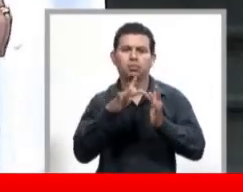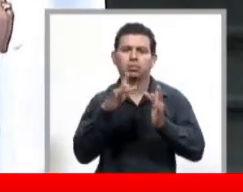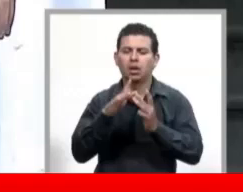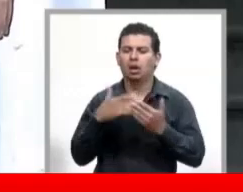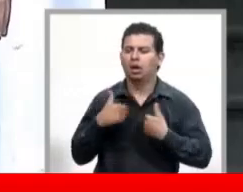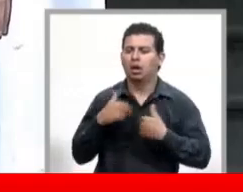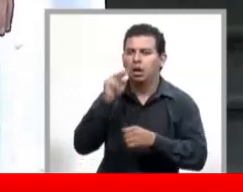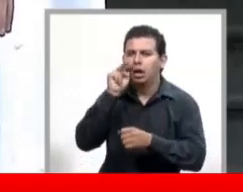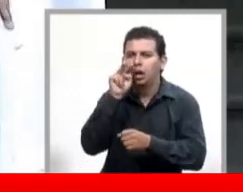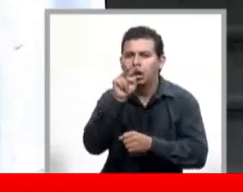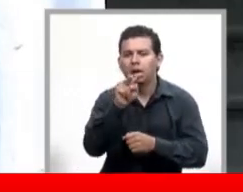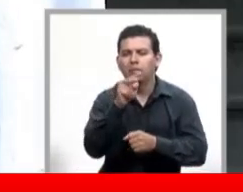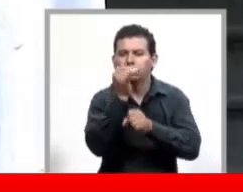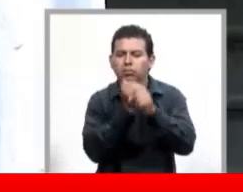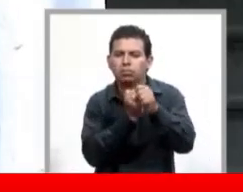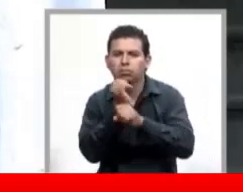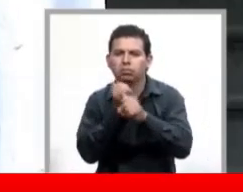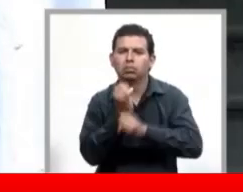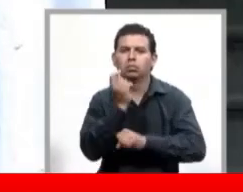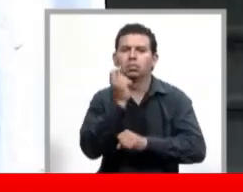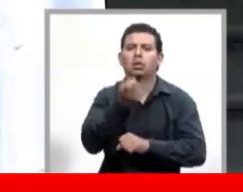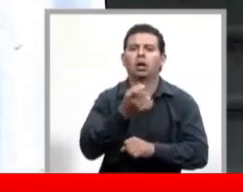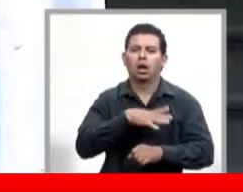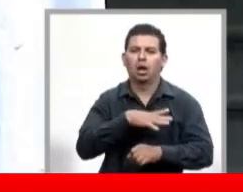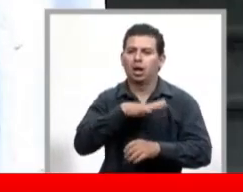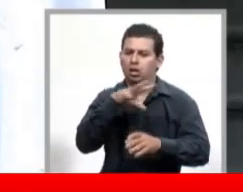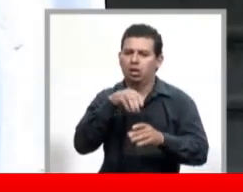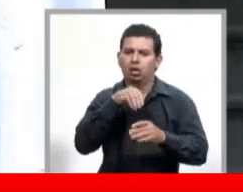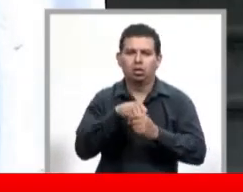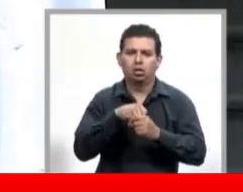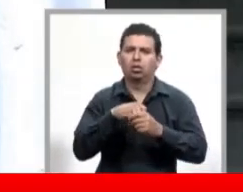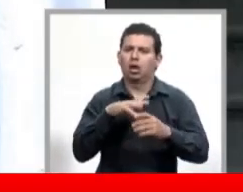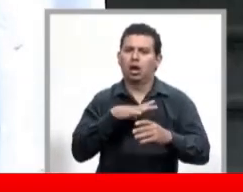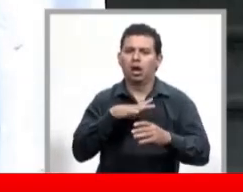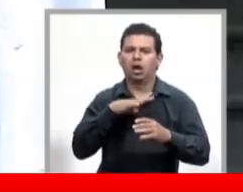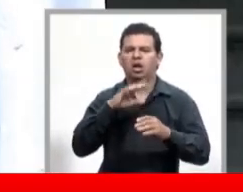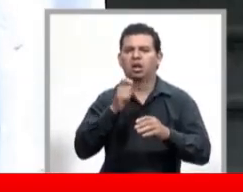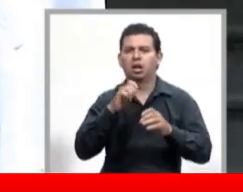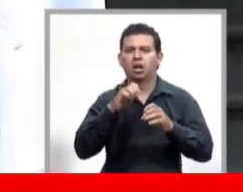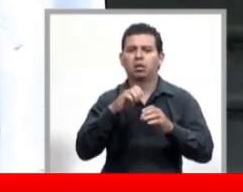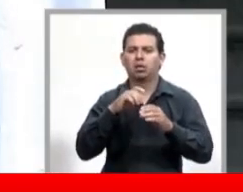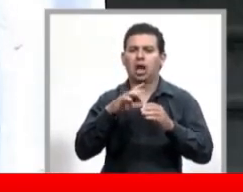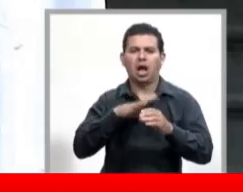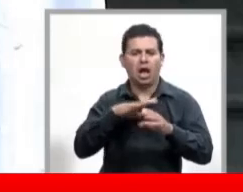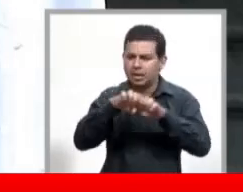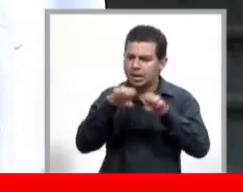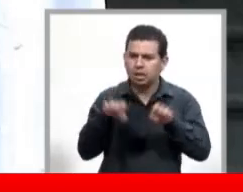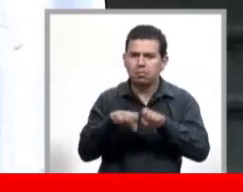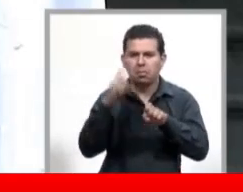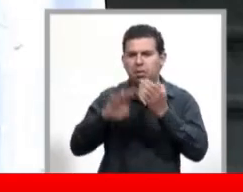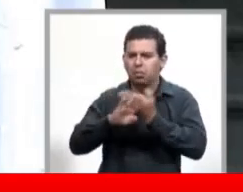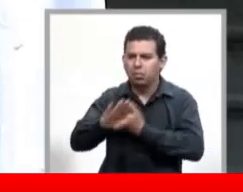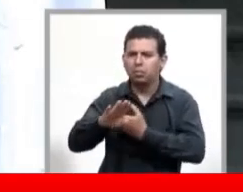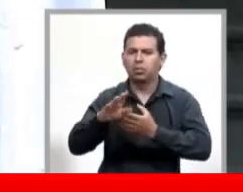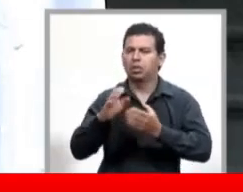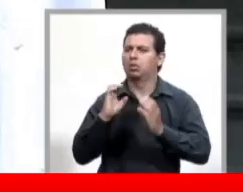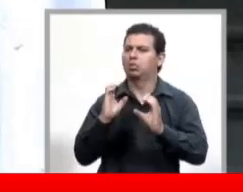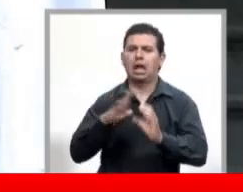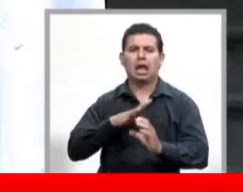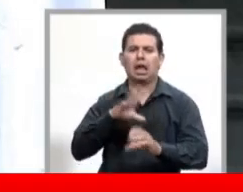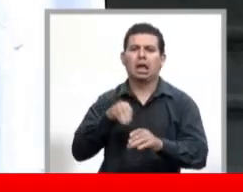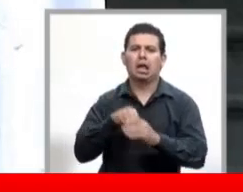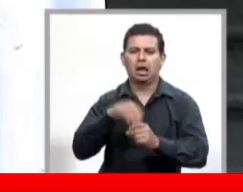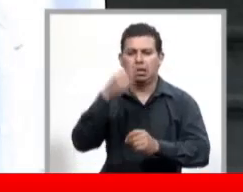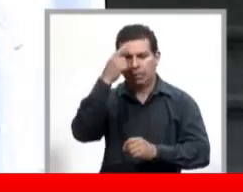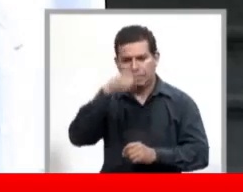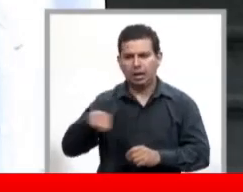evaluar que se tienen los equipos de protección necesarios en cada hospital para